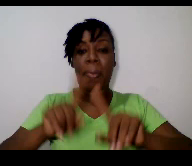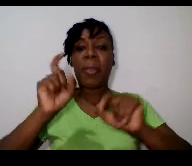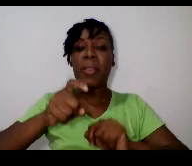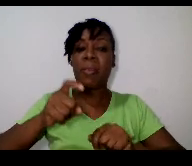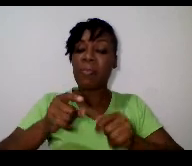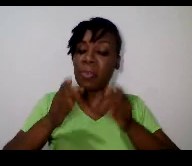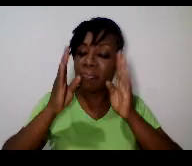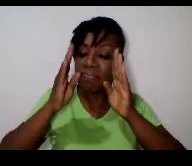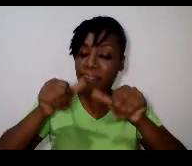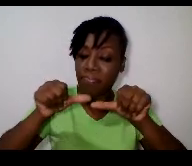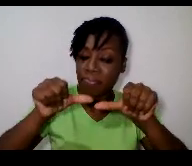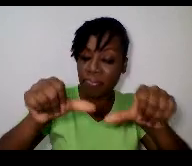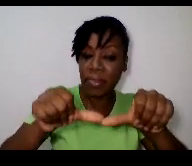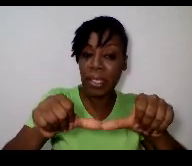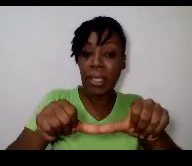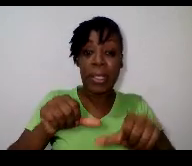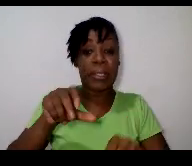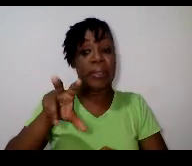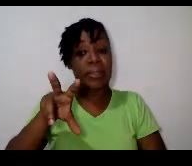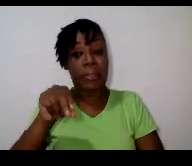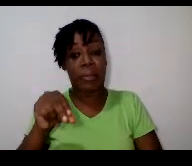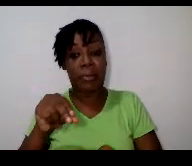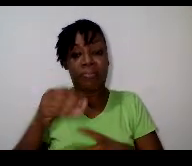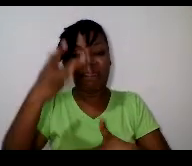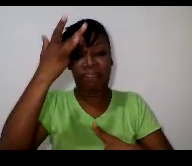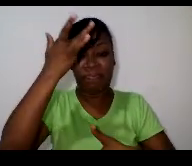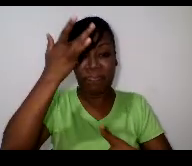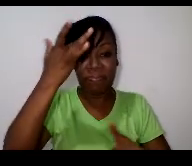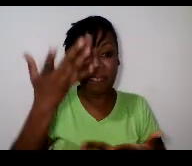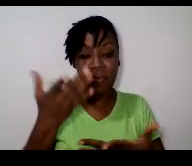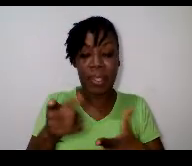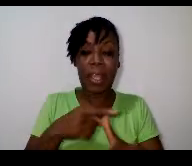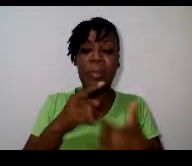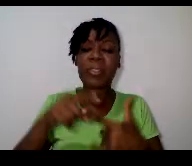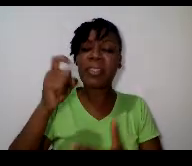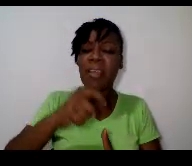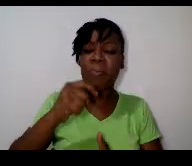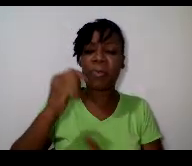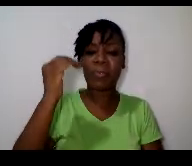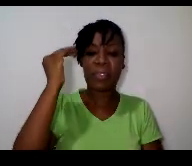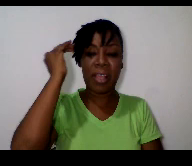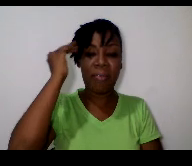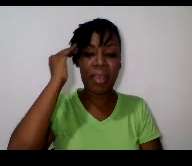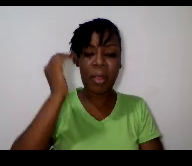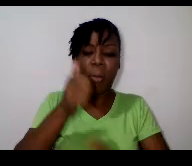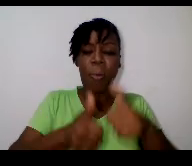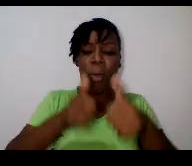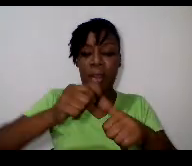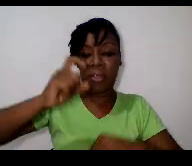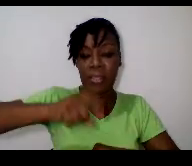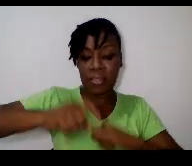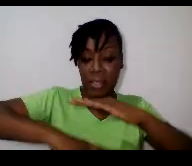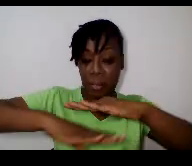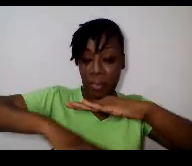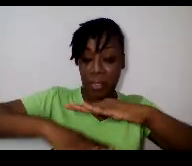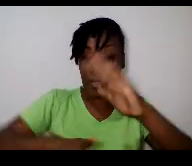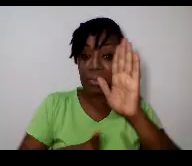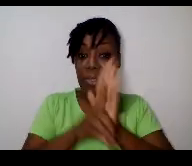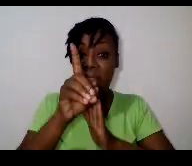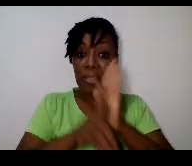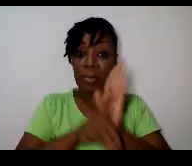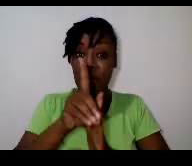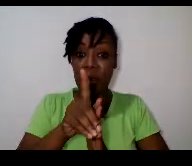se deteriora. Entonces, conocer cuáles son las necesidades básicas para que se desarrolle, para